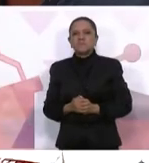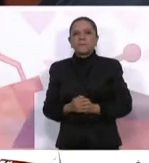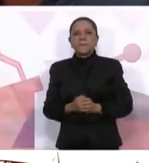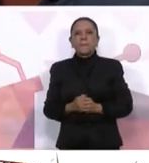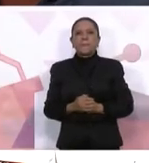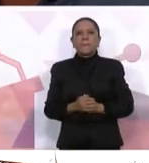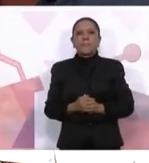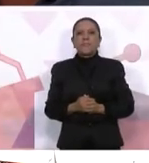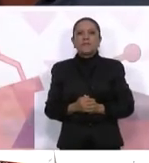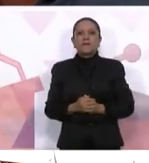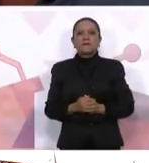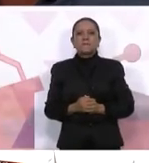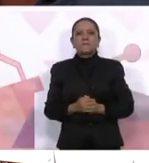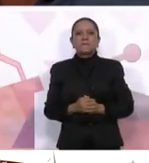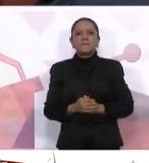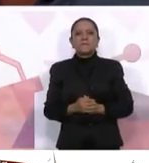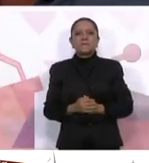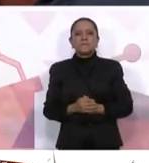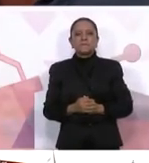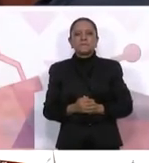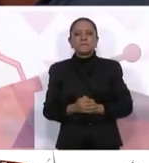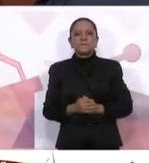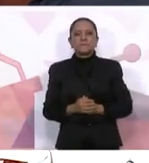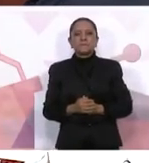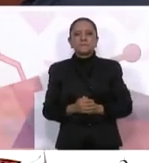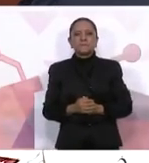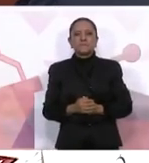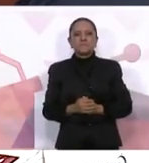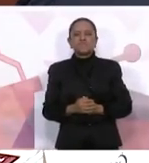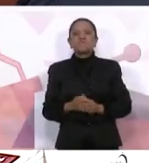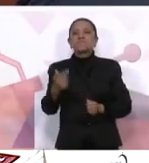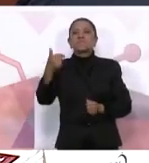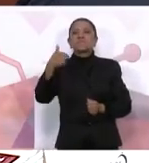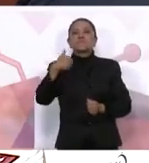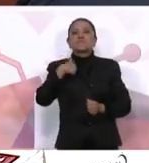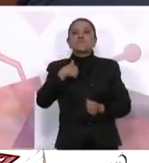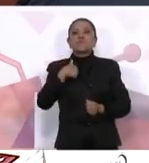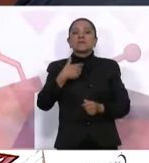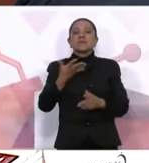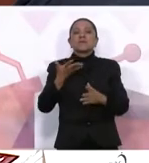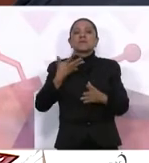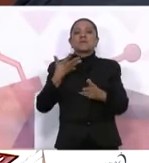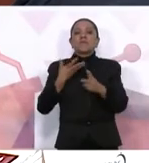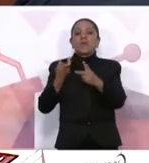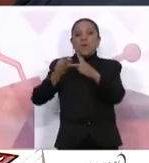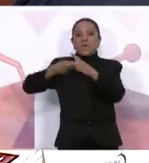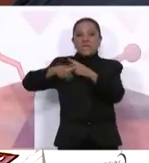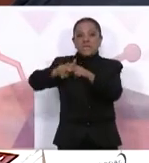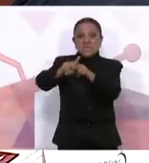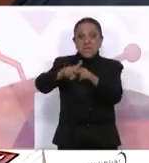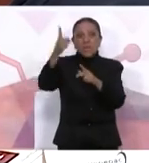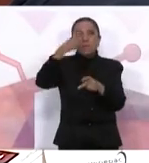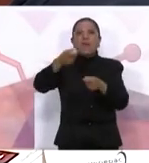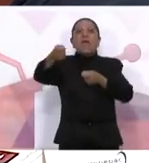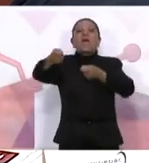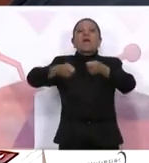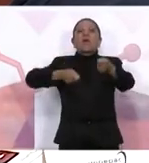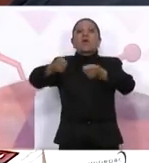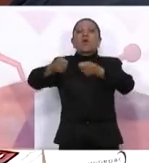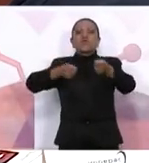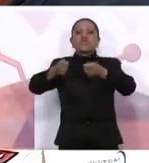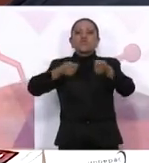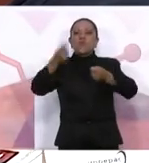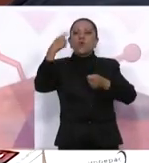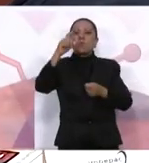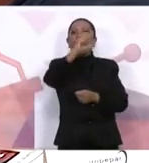esto de la yo tengo una iniciativa para la control de publicidad de alimentos chatarra que